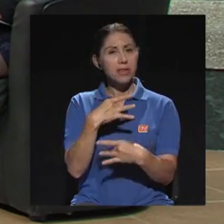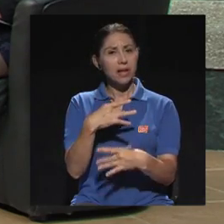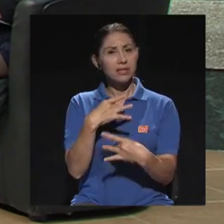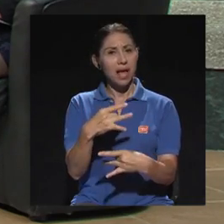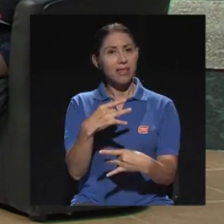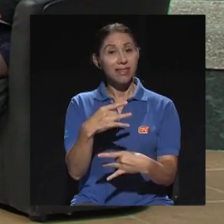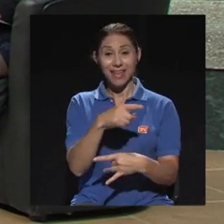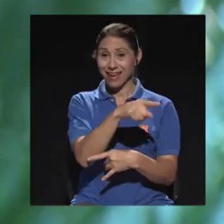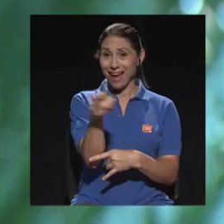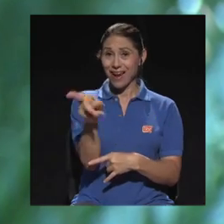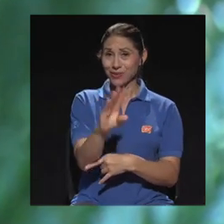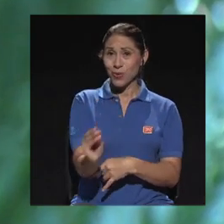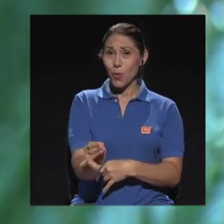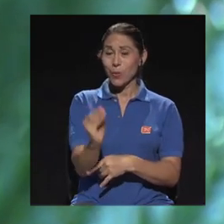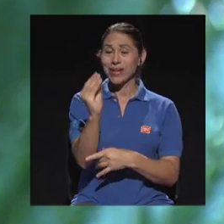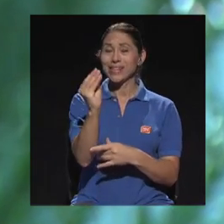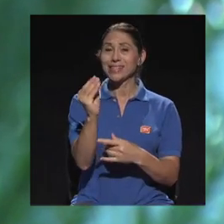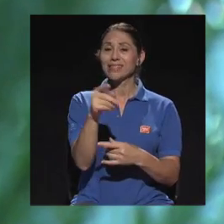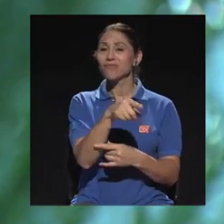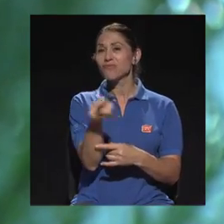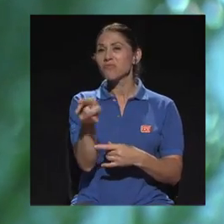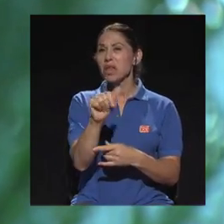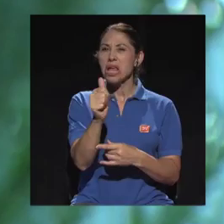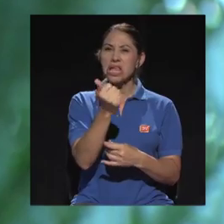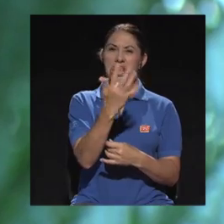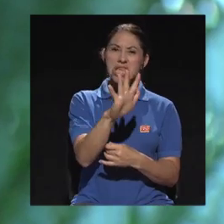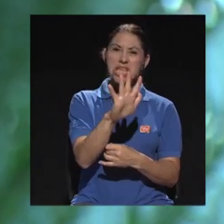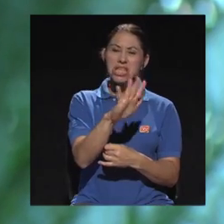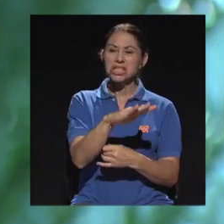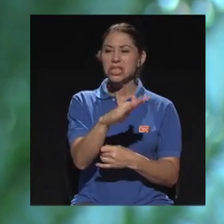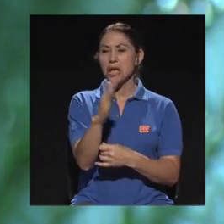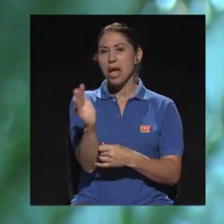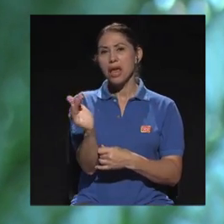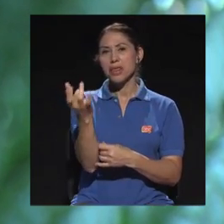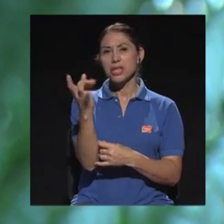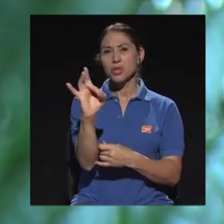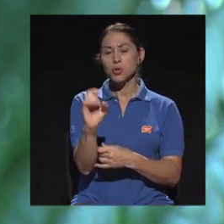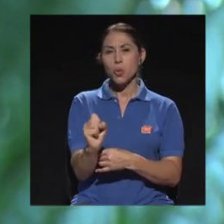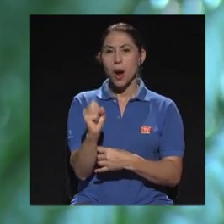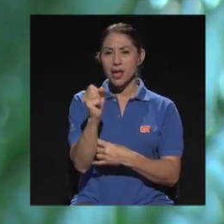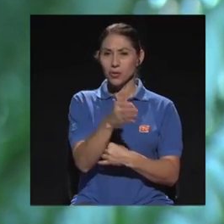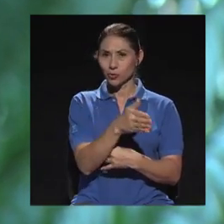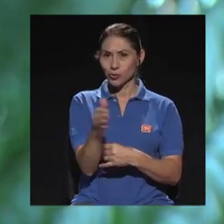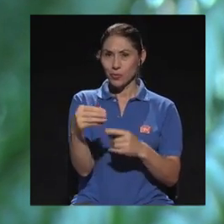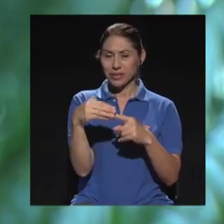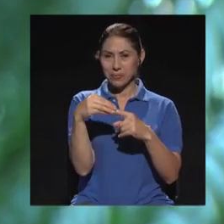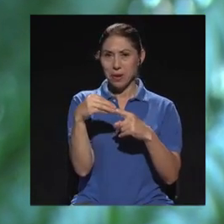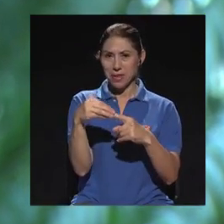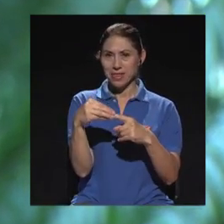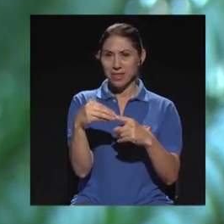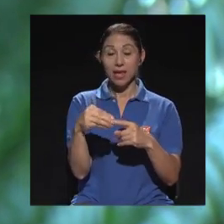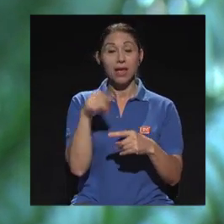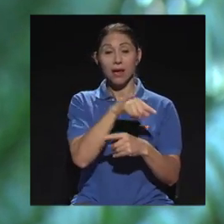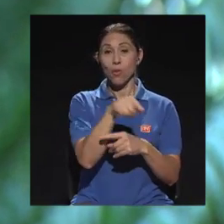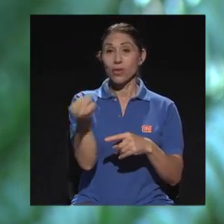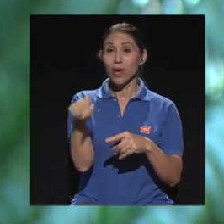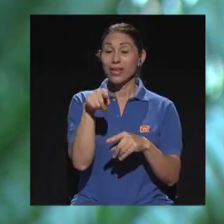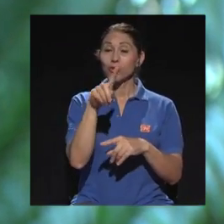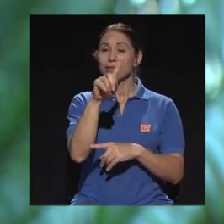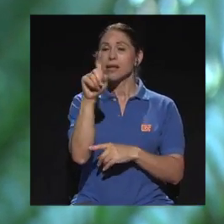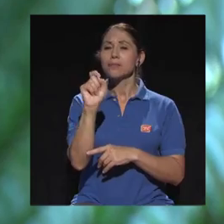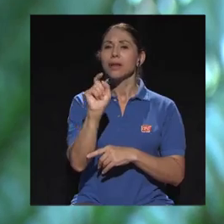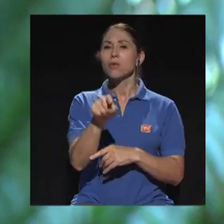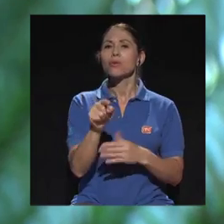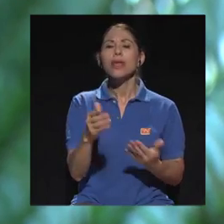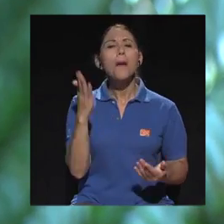se les pregunta, bueno, aquí estamos hablando de una población entre los 15 y 18 años sobre todo, ¿verdad?, principalmente. Entonces, cuando a